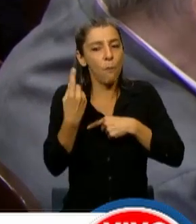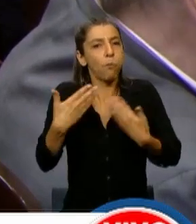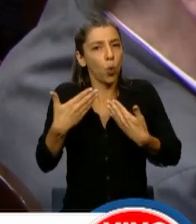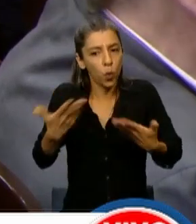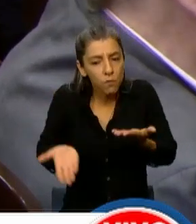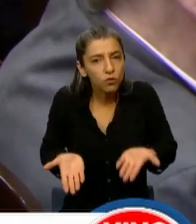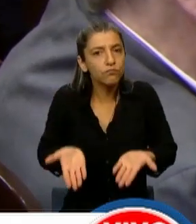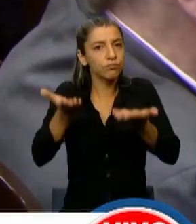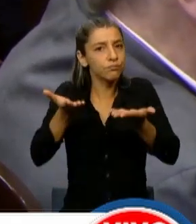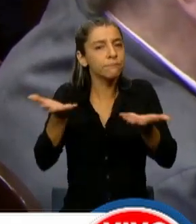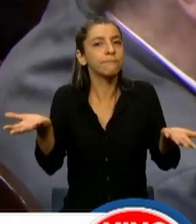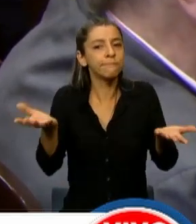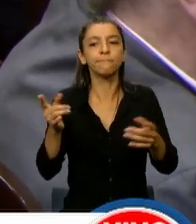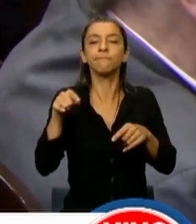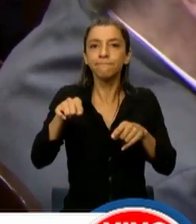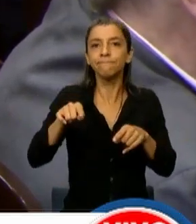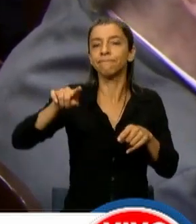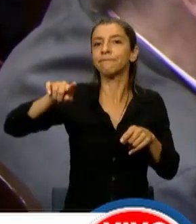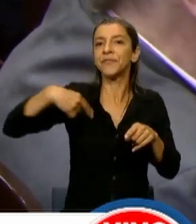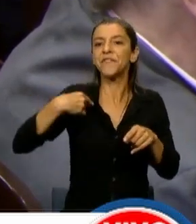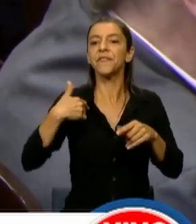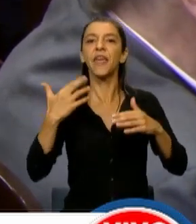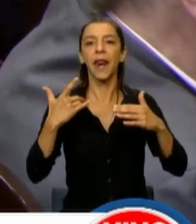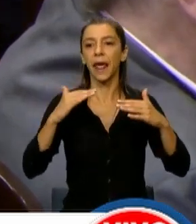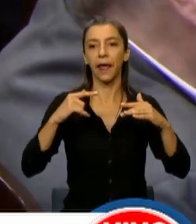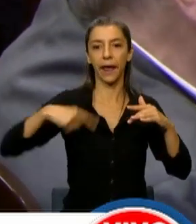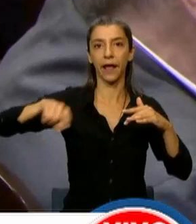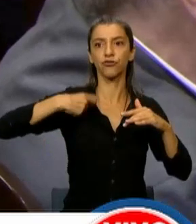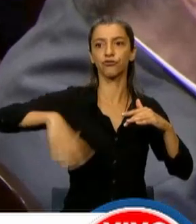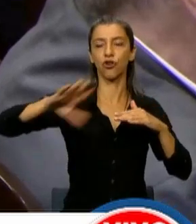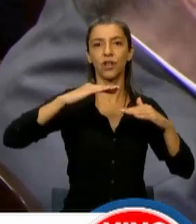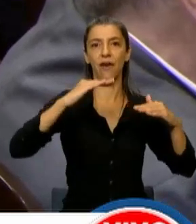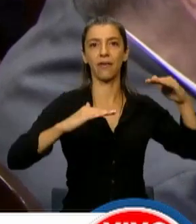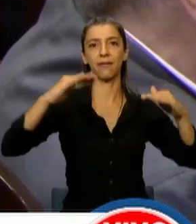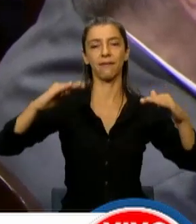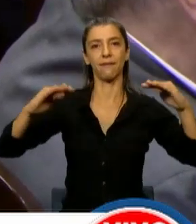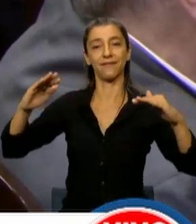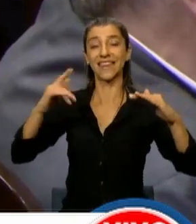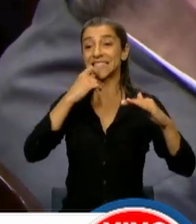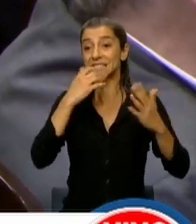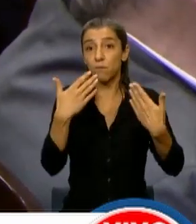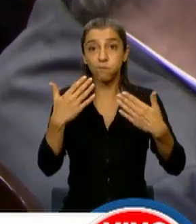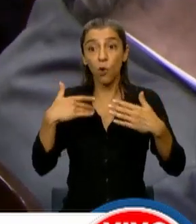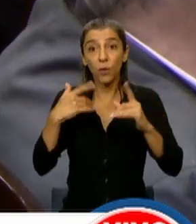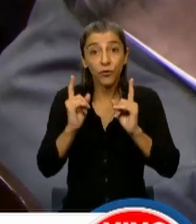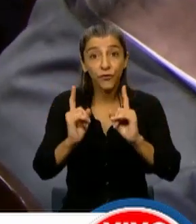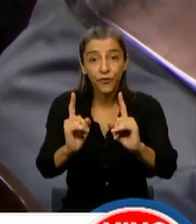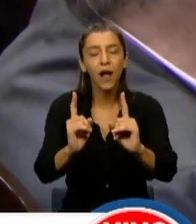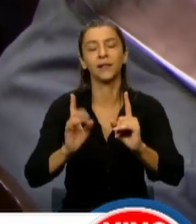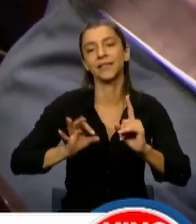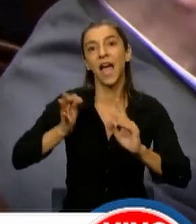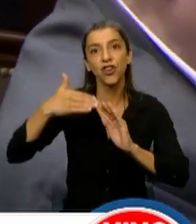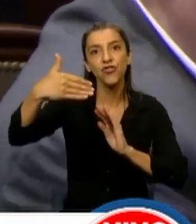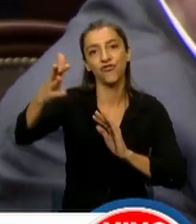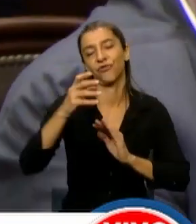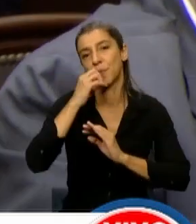a cerrar esas brechas y si ese crecimiento lo sostenemos hacia los años siguientes va a ser mejor.